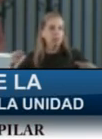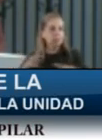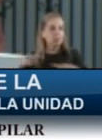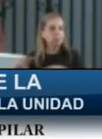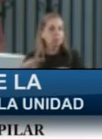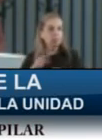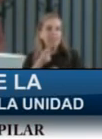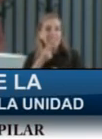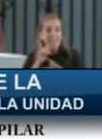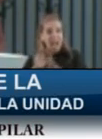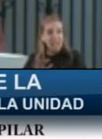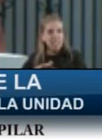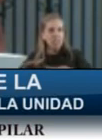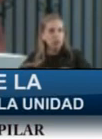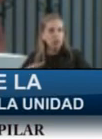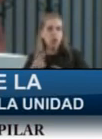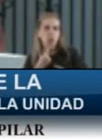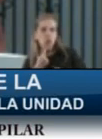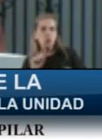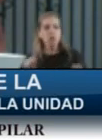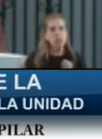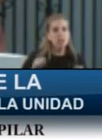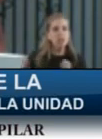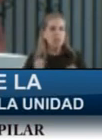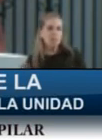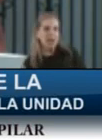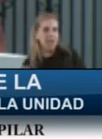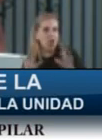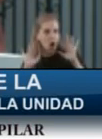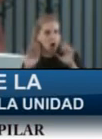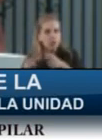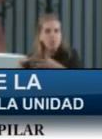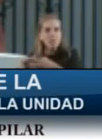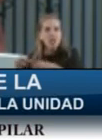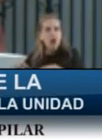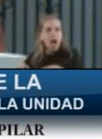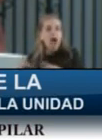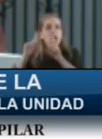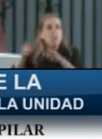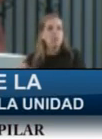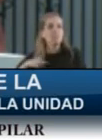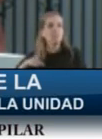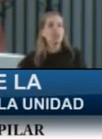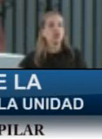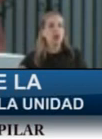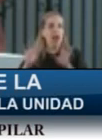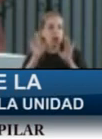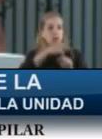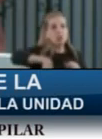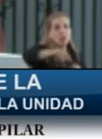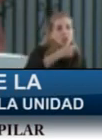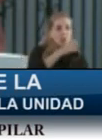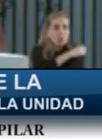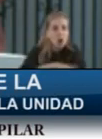de desánimo, de violencia, de incertidumbre, donde ellos ganan millones. Con nuestra miseria, ellos